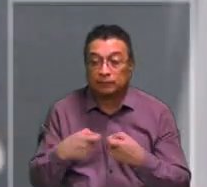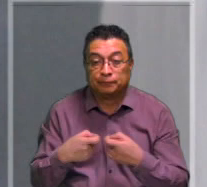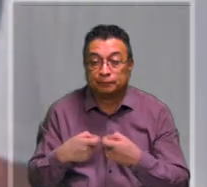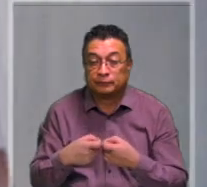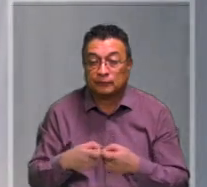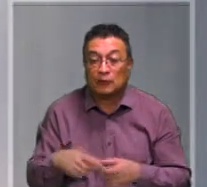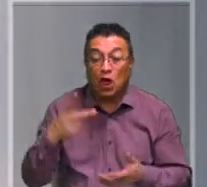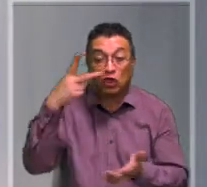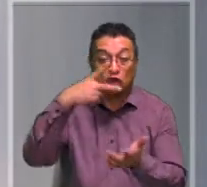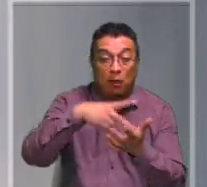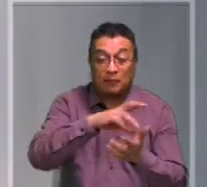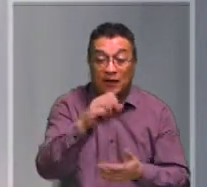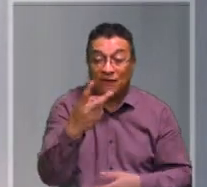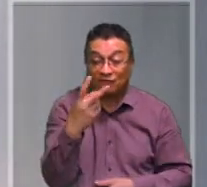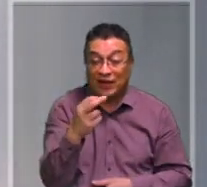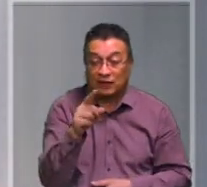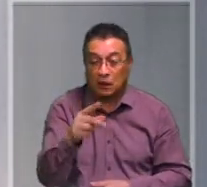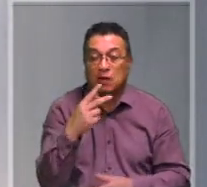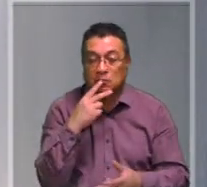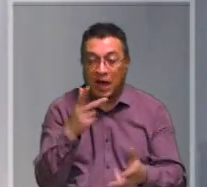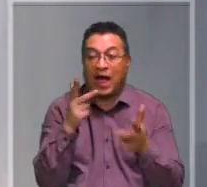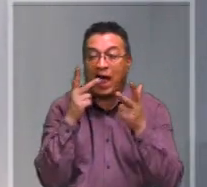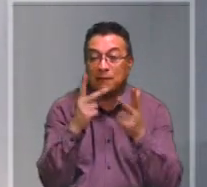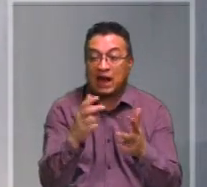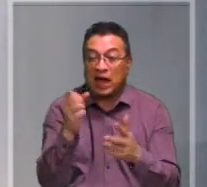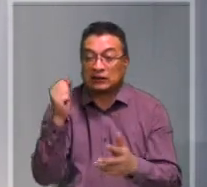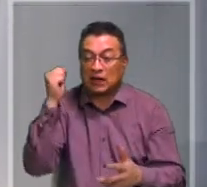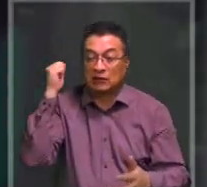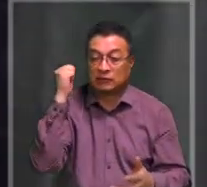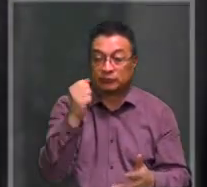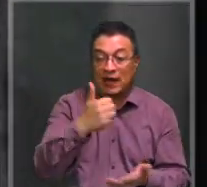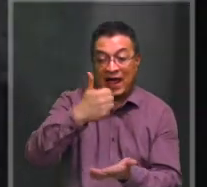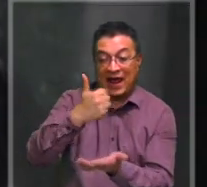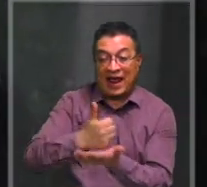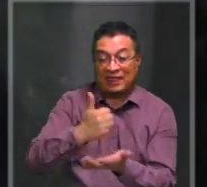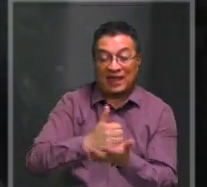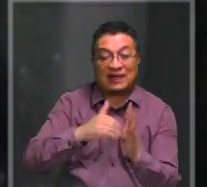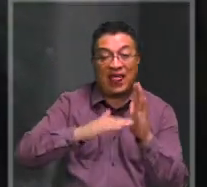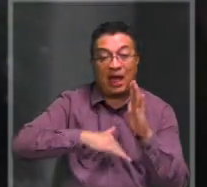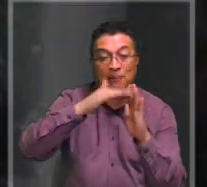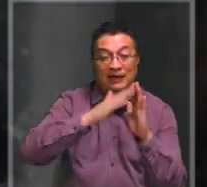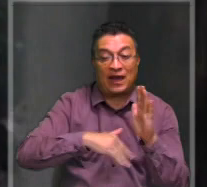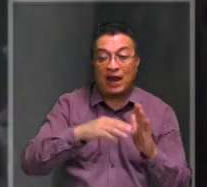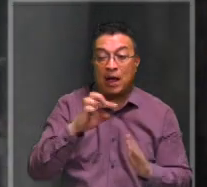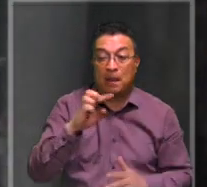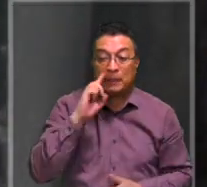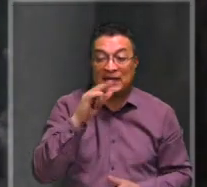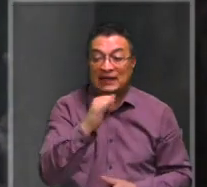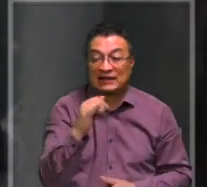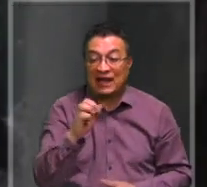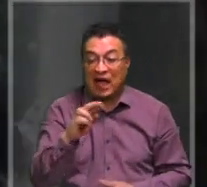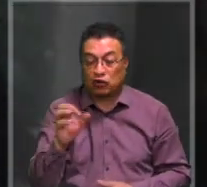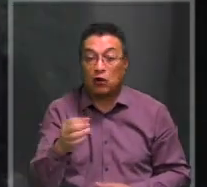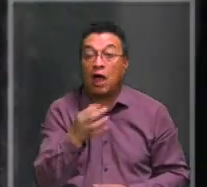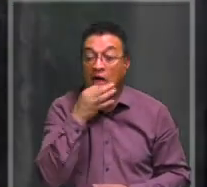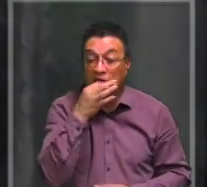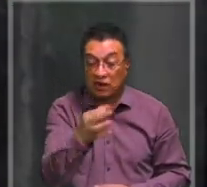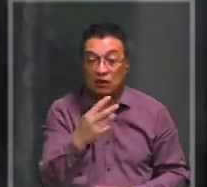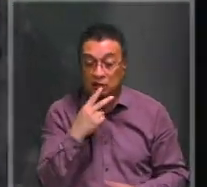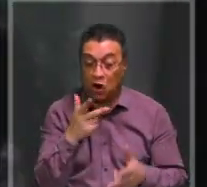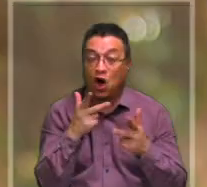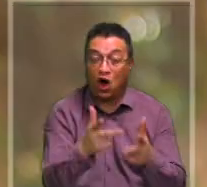2020 y así era amenazada con ser apuñalada la alcaldesa de la pintana Claudia Pizarro Aunque denuncia que los hostigamientos